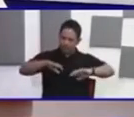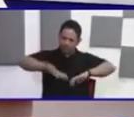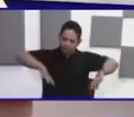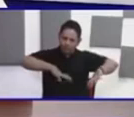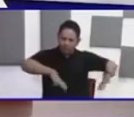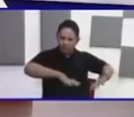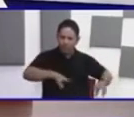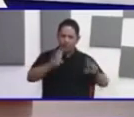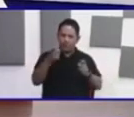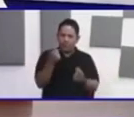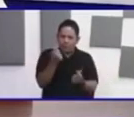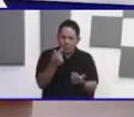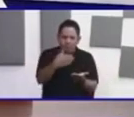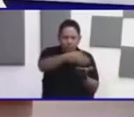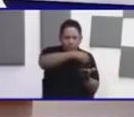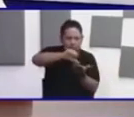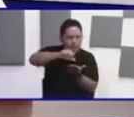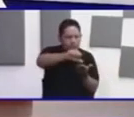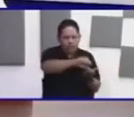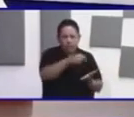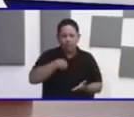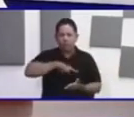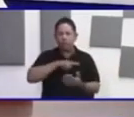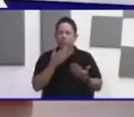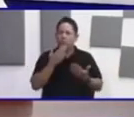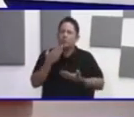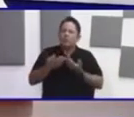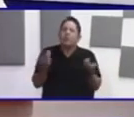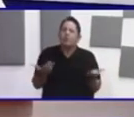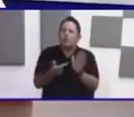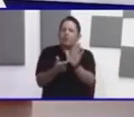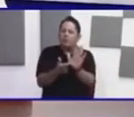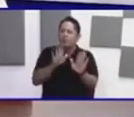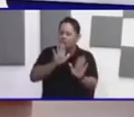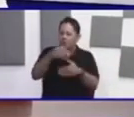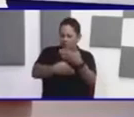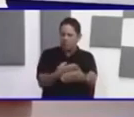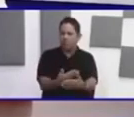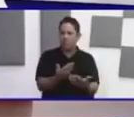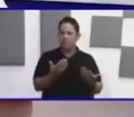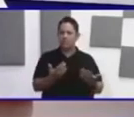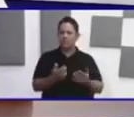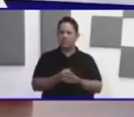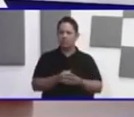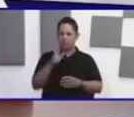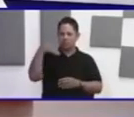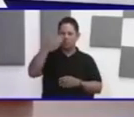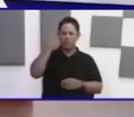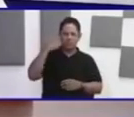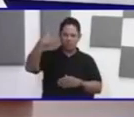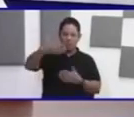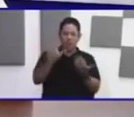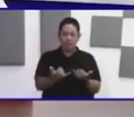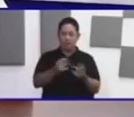la cartera de servicios públicos. Quiero darte las gracias por esa corta presentación, pero lo ampliaremos después porque ahora vamos